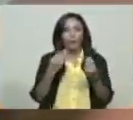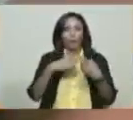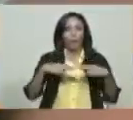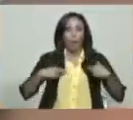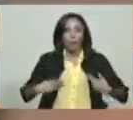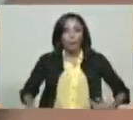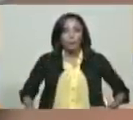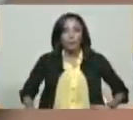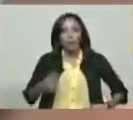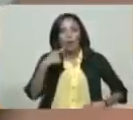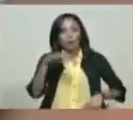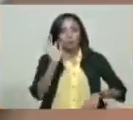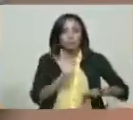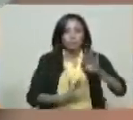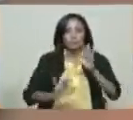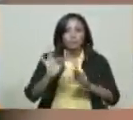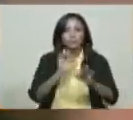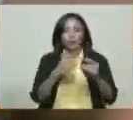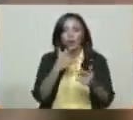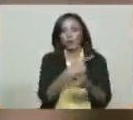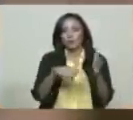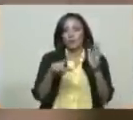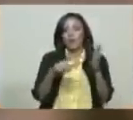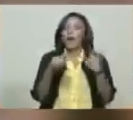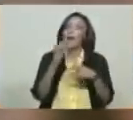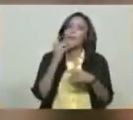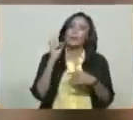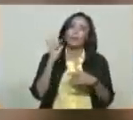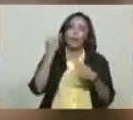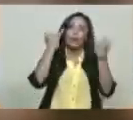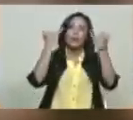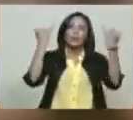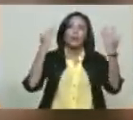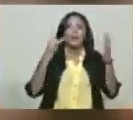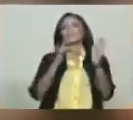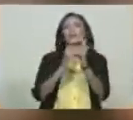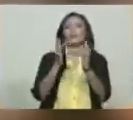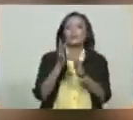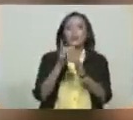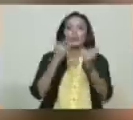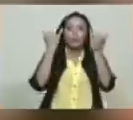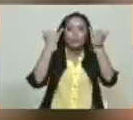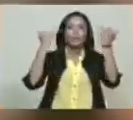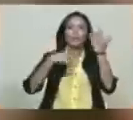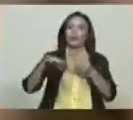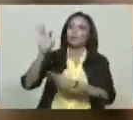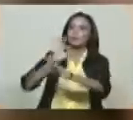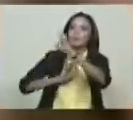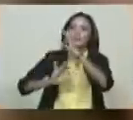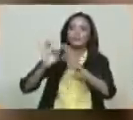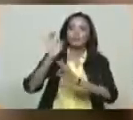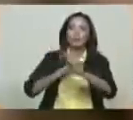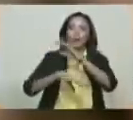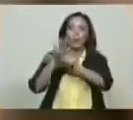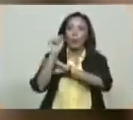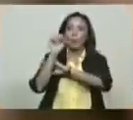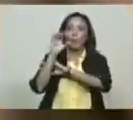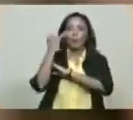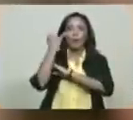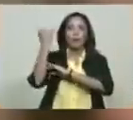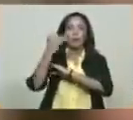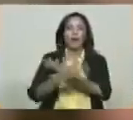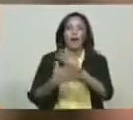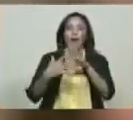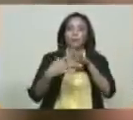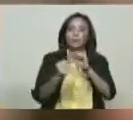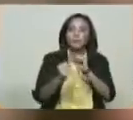toda la herencia y el legado auténtico de Cristo, el Redentor, de Cristo, nuestro Señor, de Cristo, el de